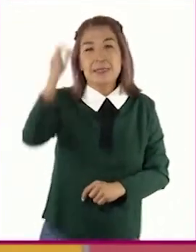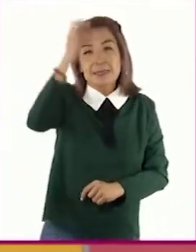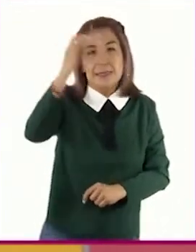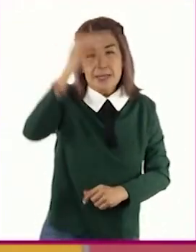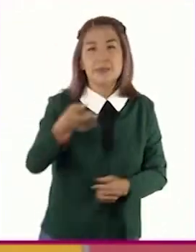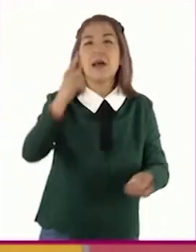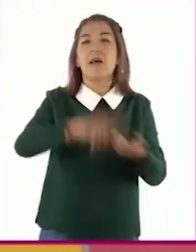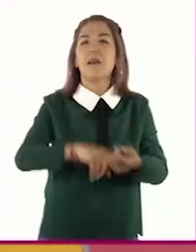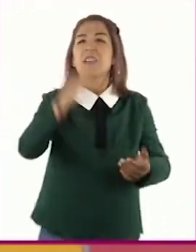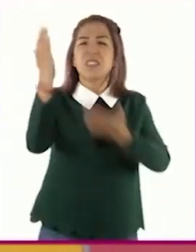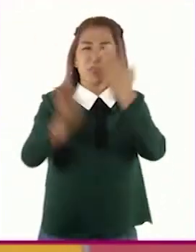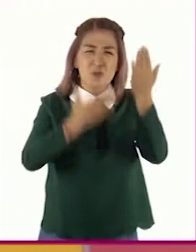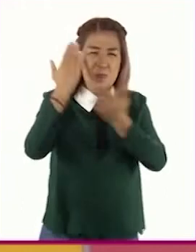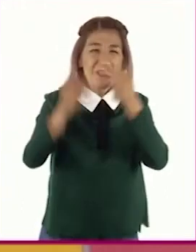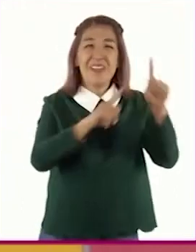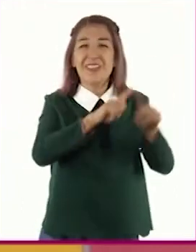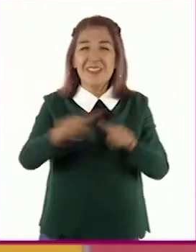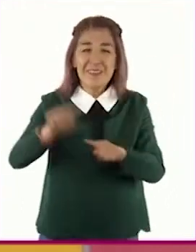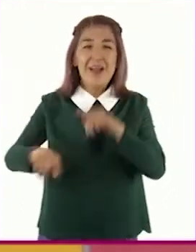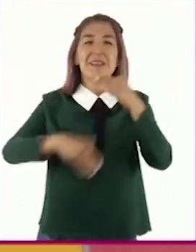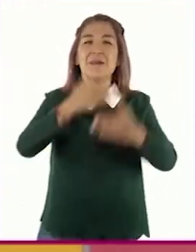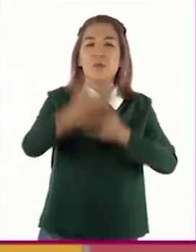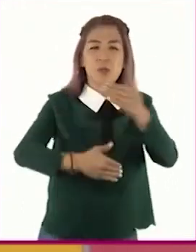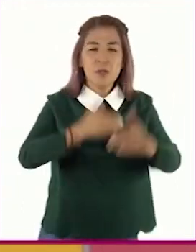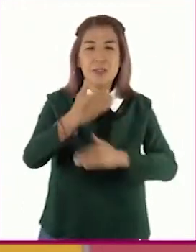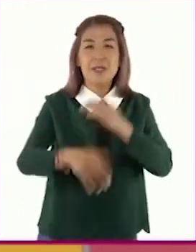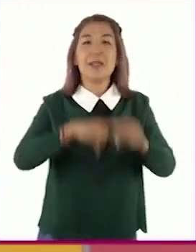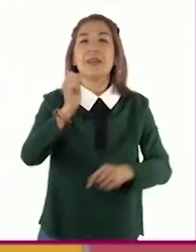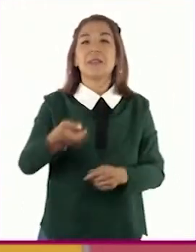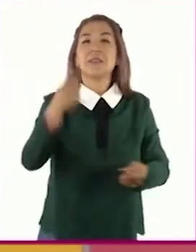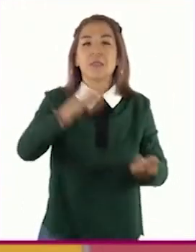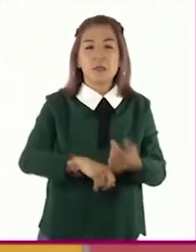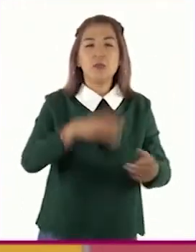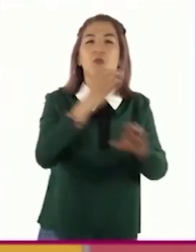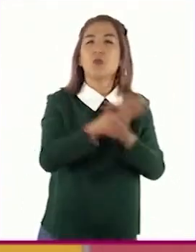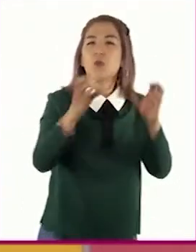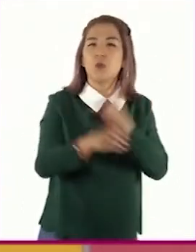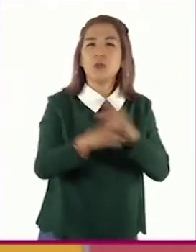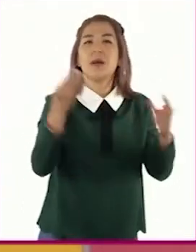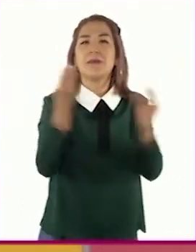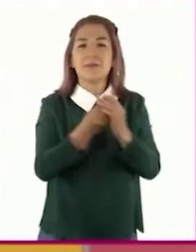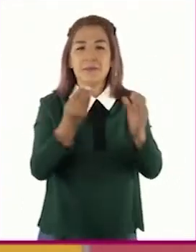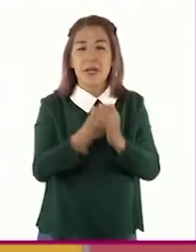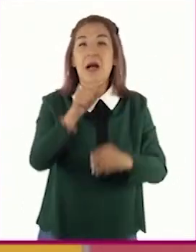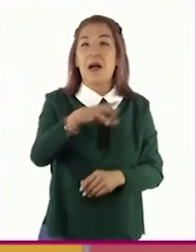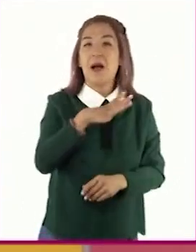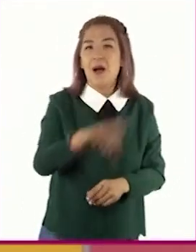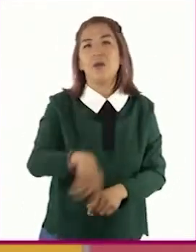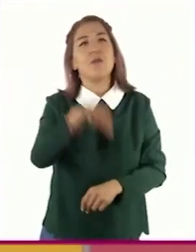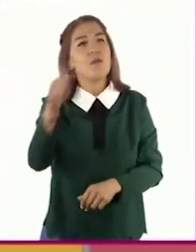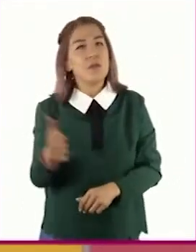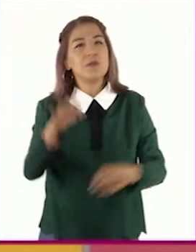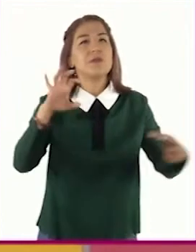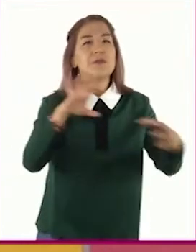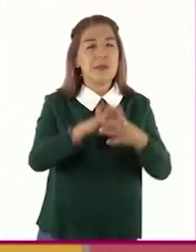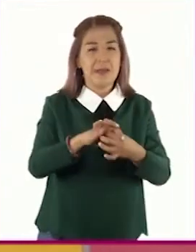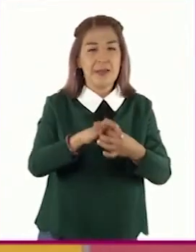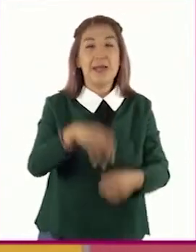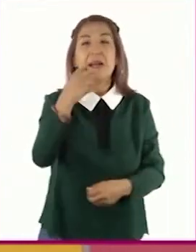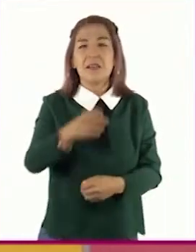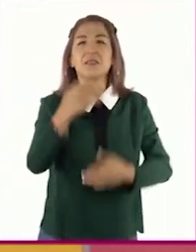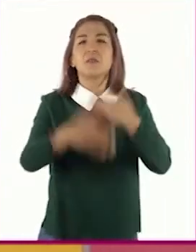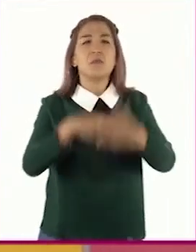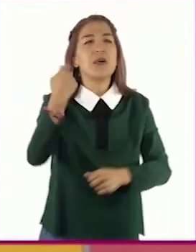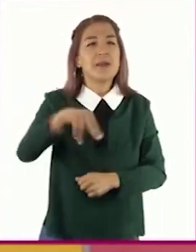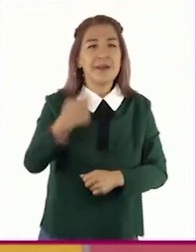que estudia todos aquellos procesos en los que unas sustancias se obtienen a partir de otras. ¿Sí? Y esos procesos